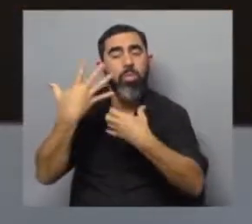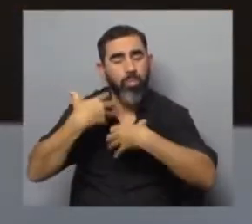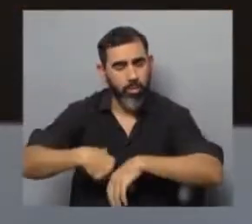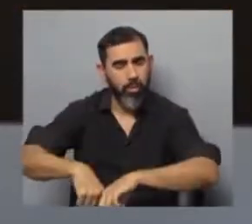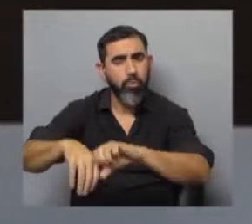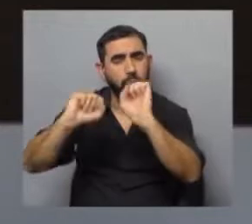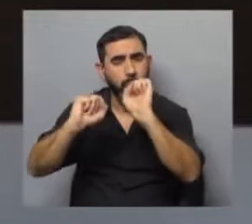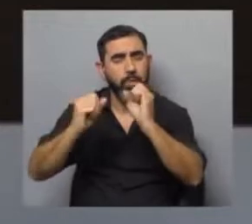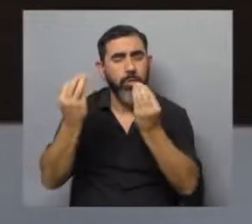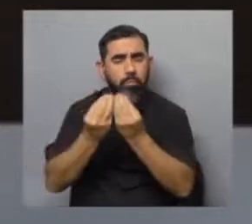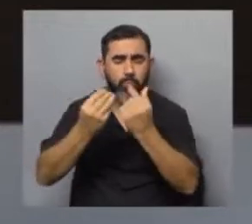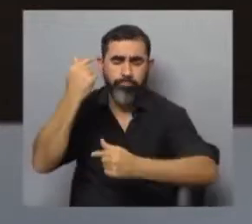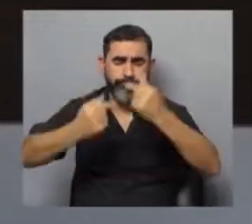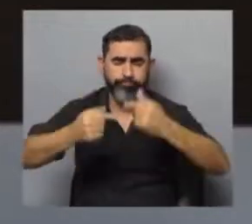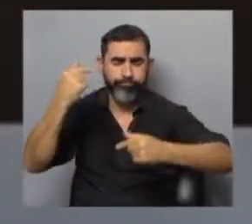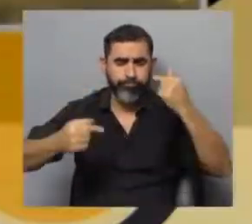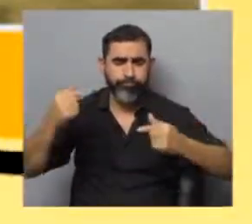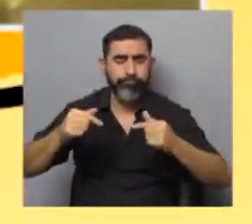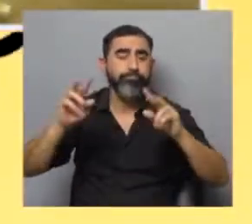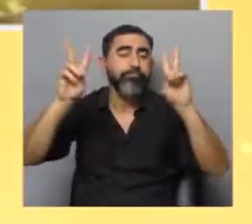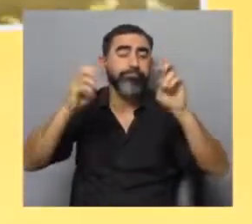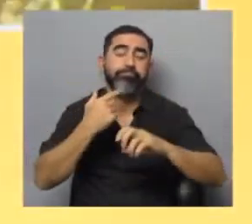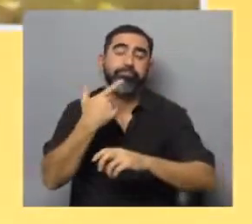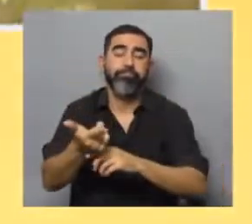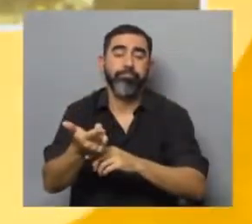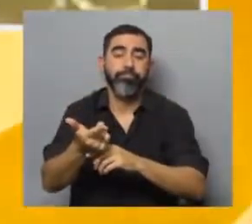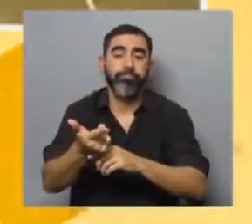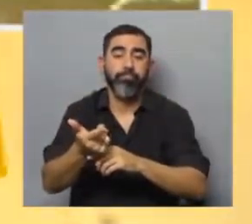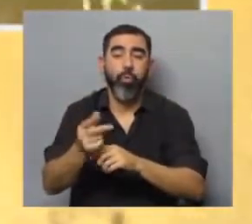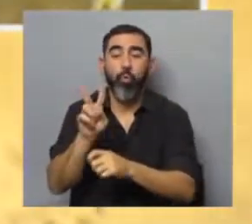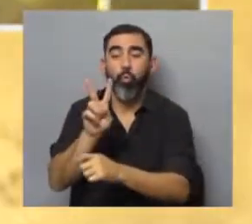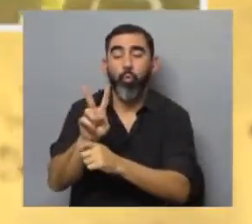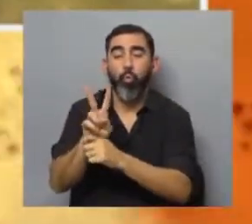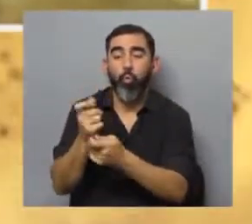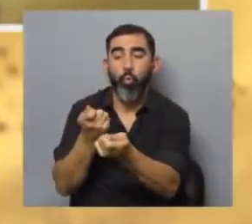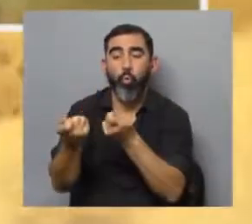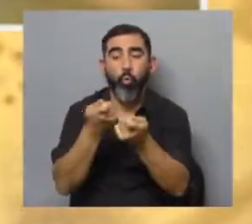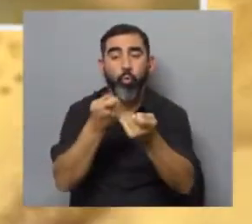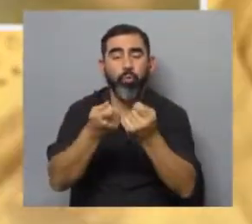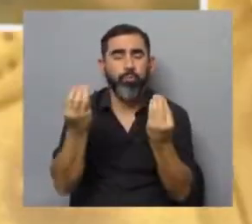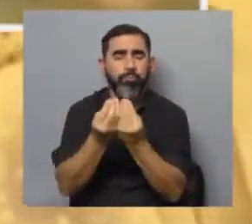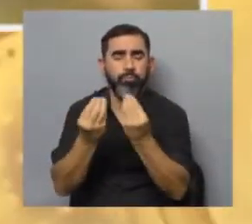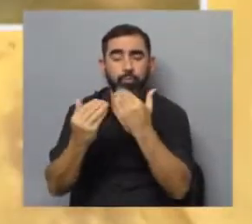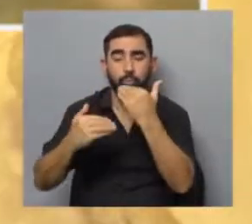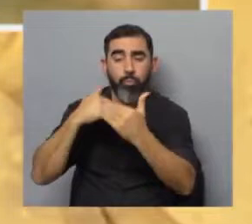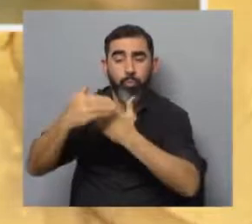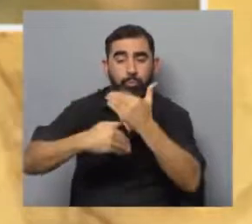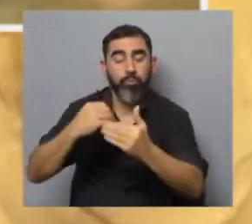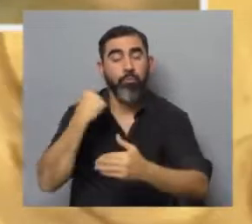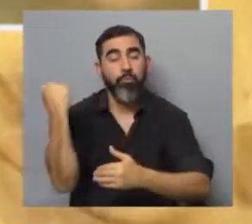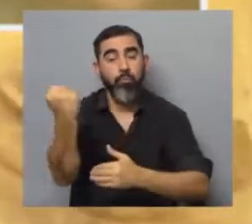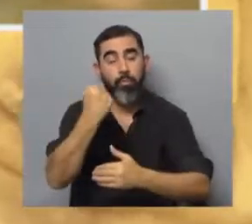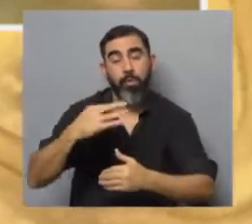descubriendo muchas otras funciones que tienen que ver con la regulación de un montón de procesos